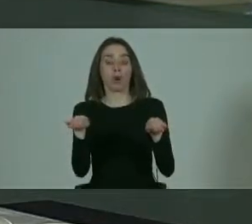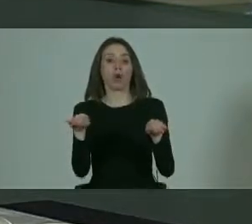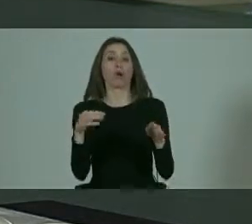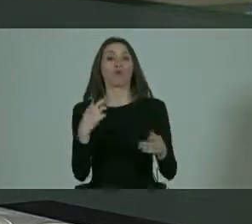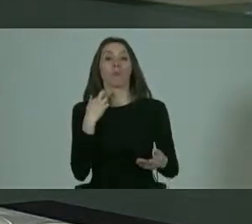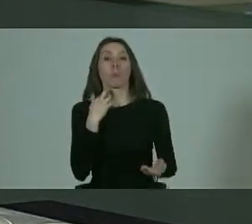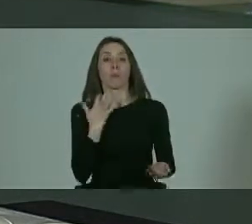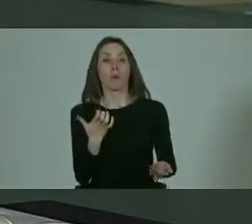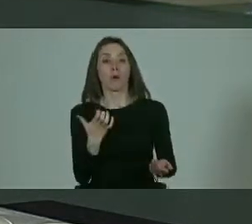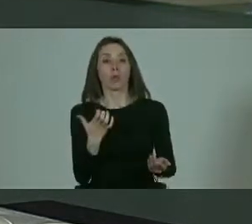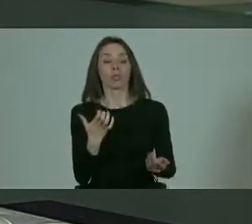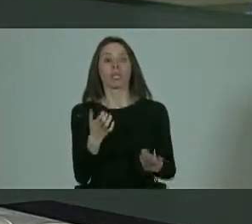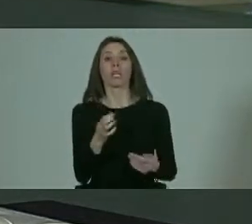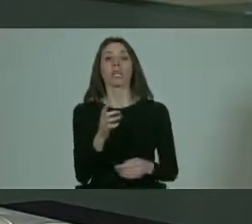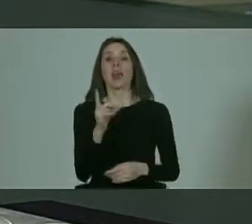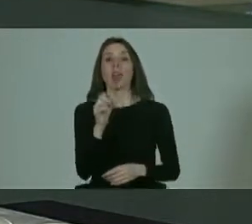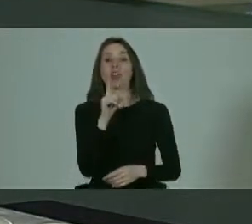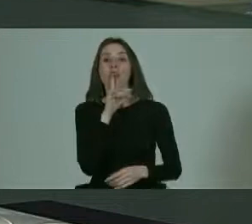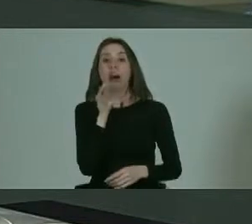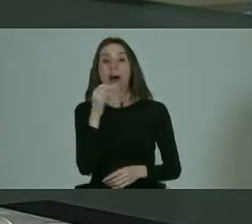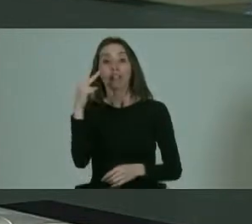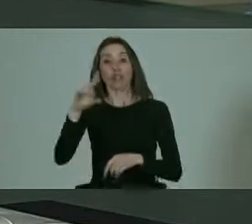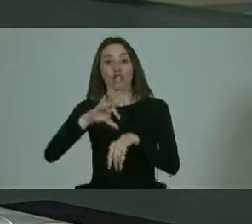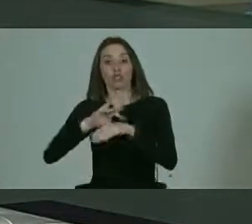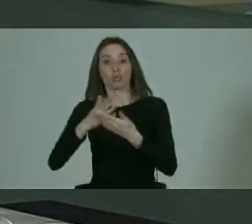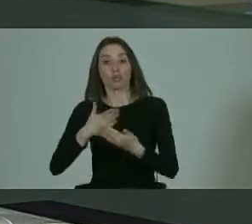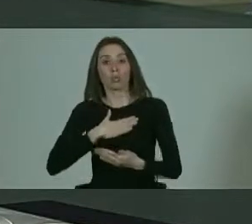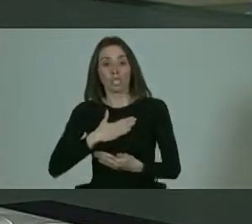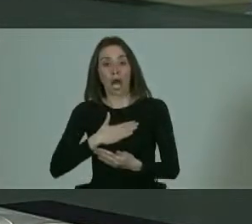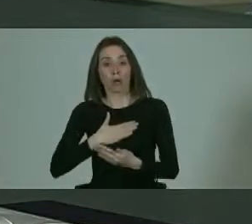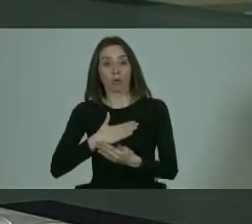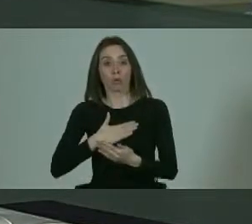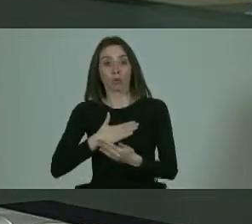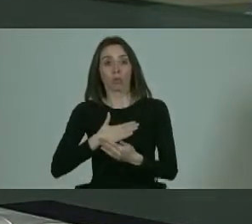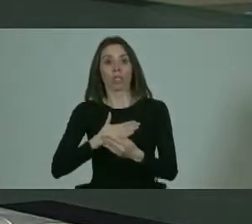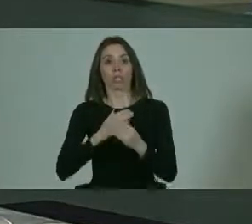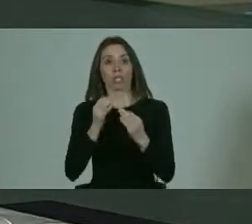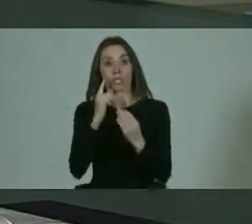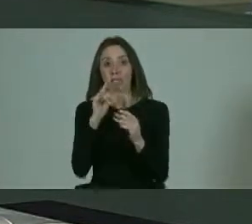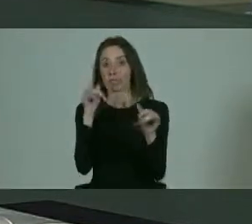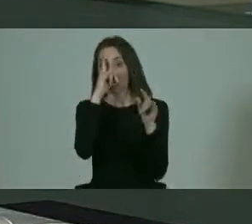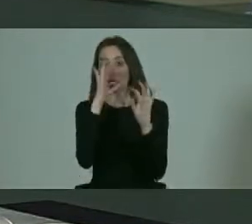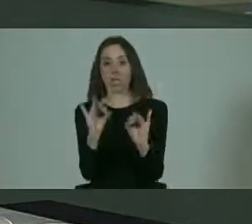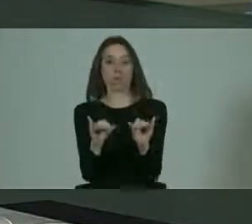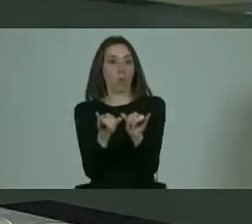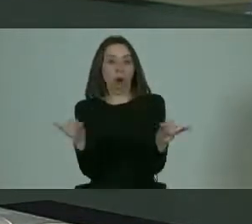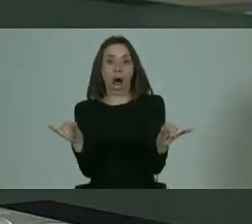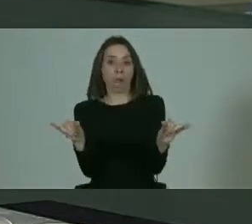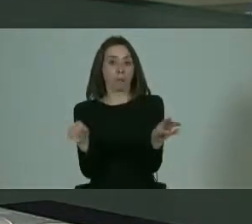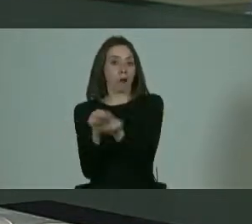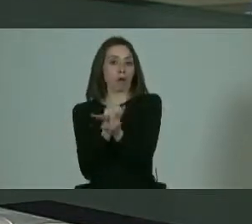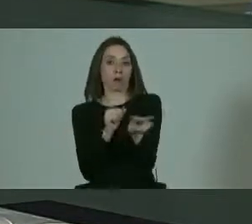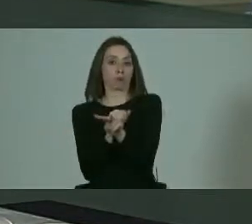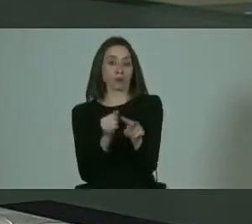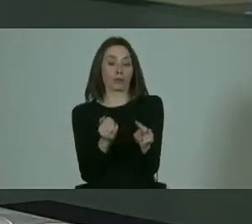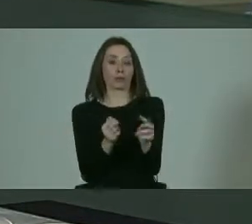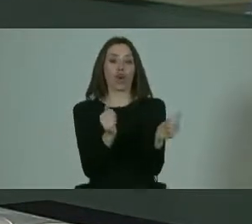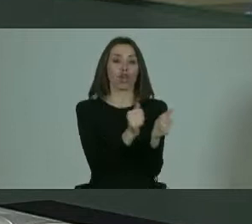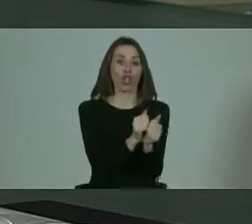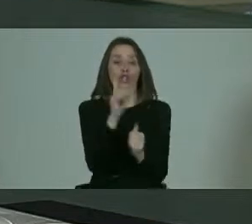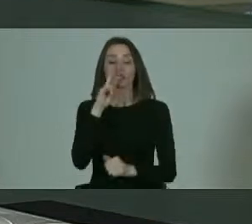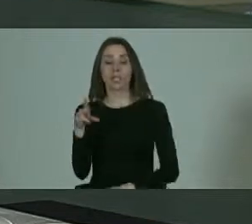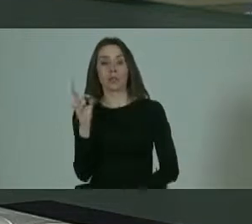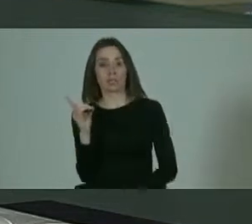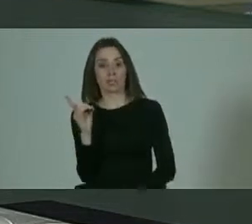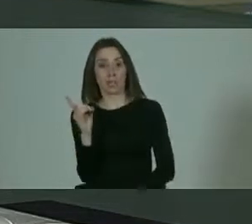vulnerabilidad de los datos de salud y si bien diego es absolutamente idéntico entonces qué ocurre que dar datos